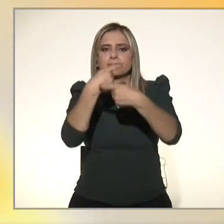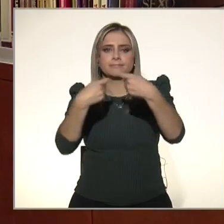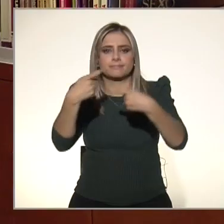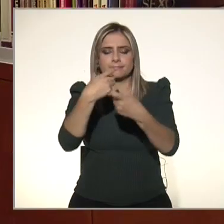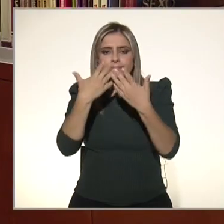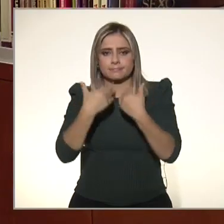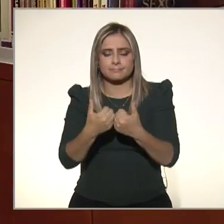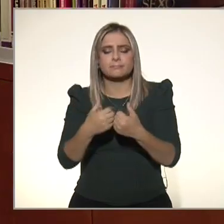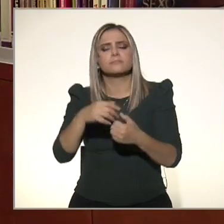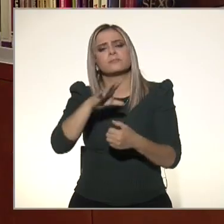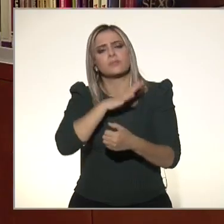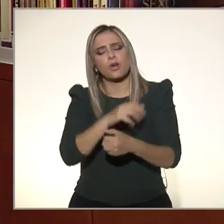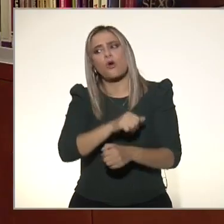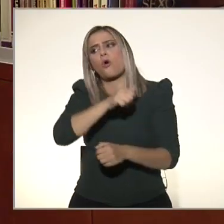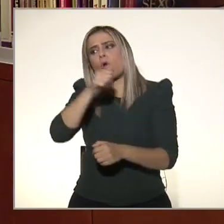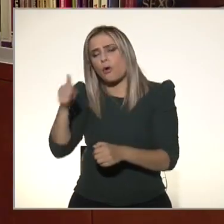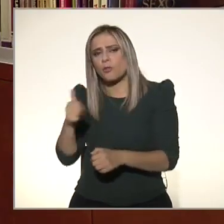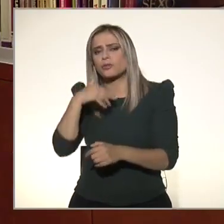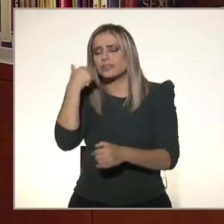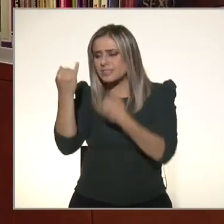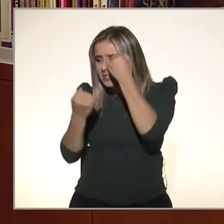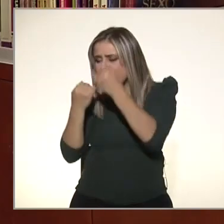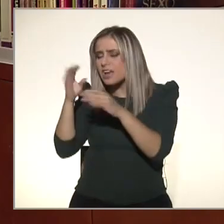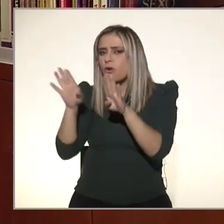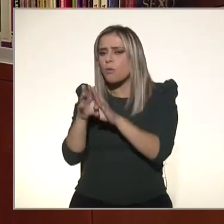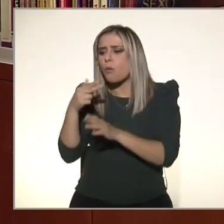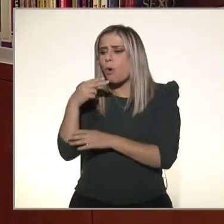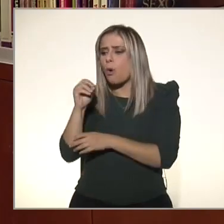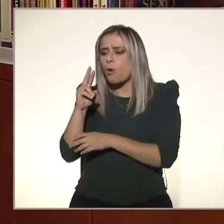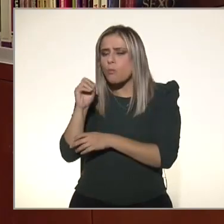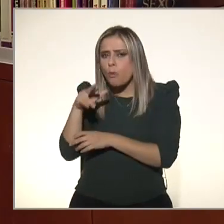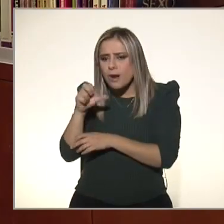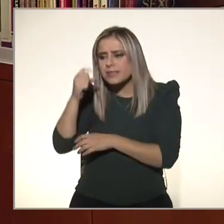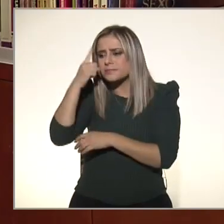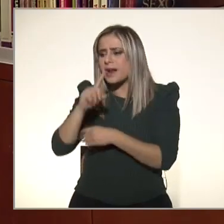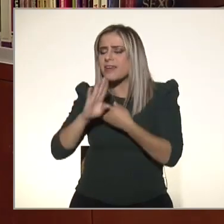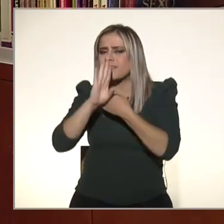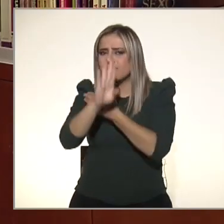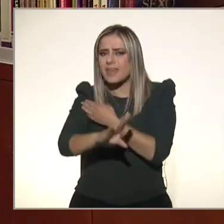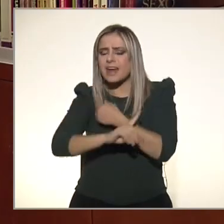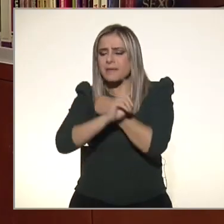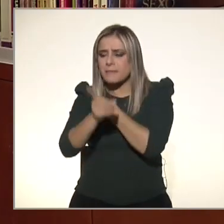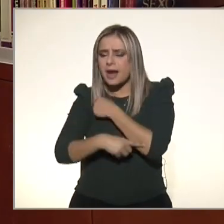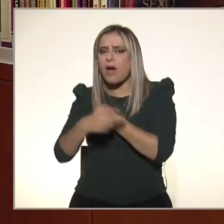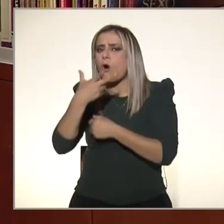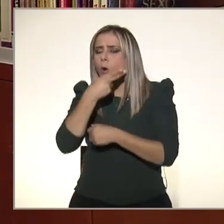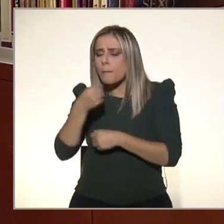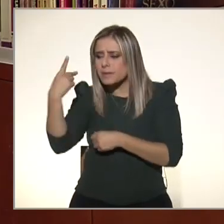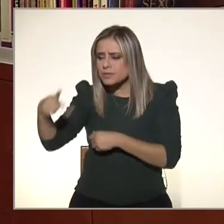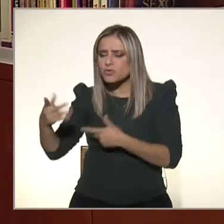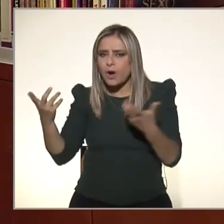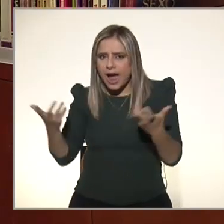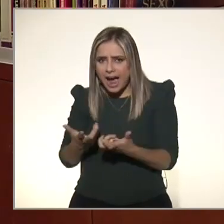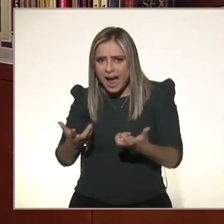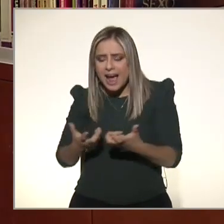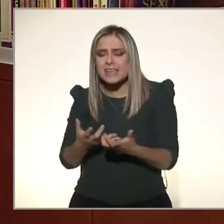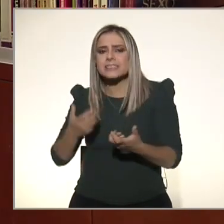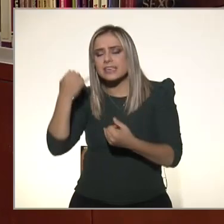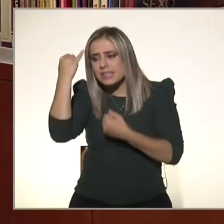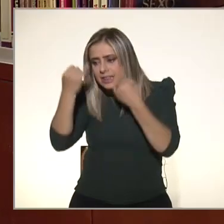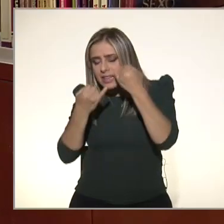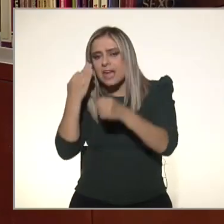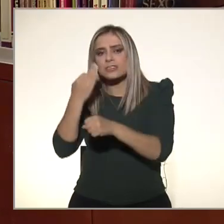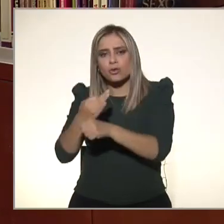otros métodos, en desarrollar métodos hormonales, y hay una posibilidad con